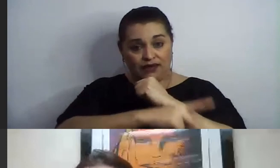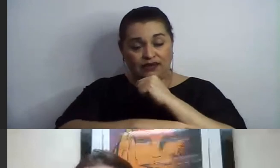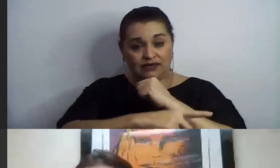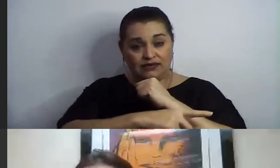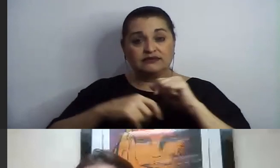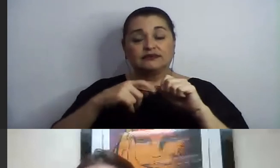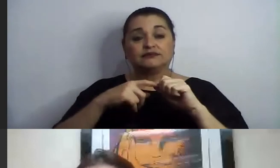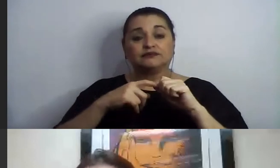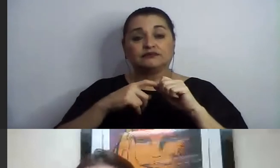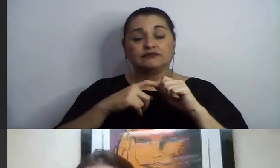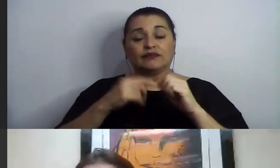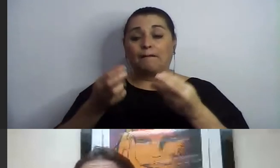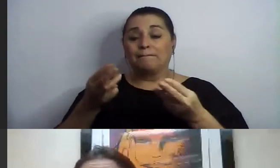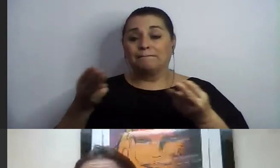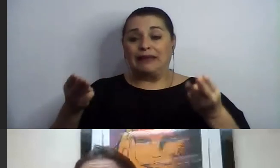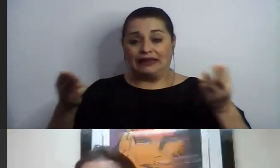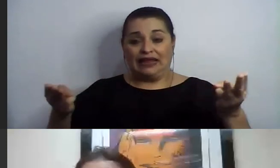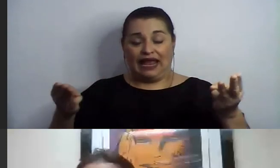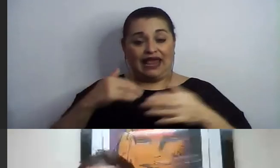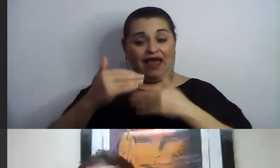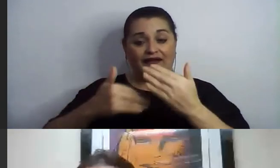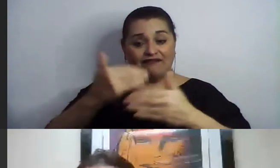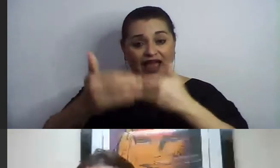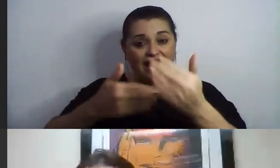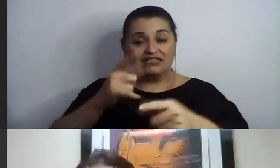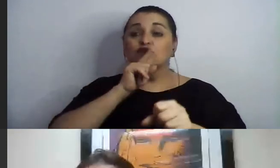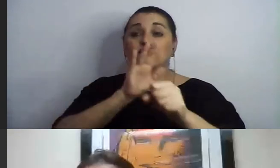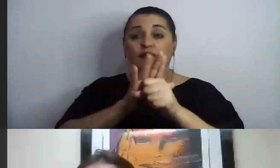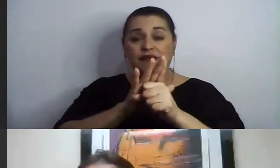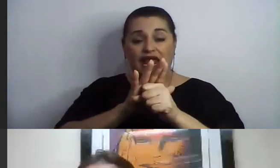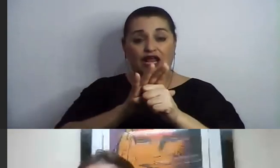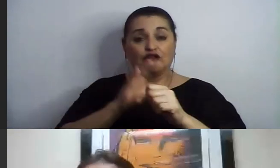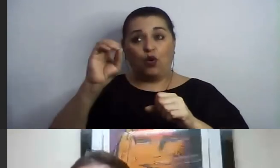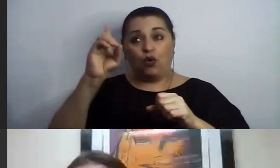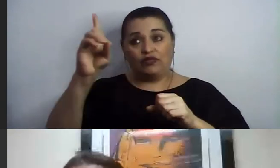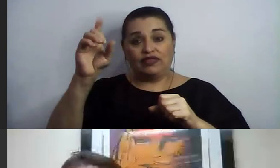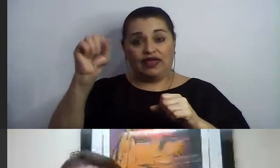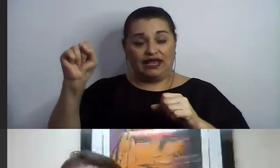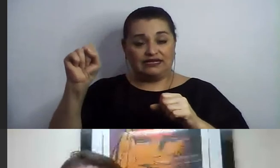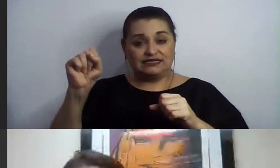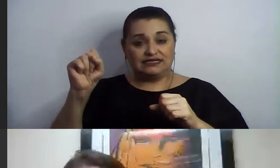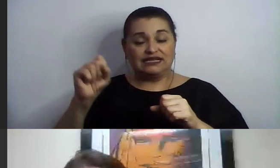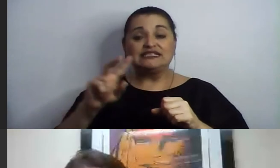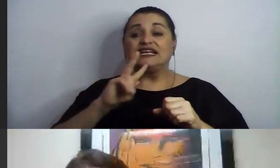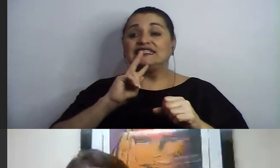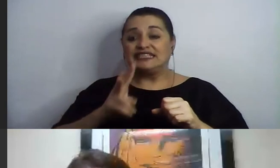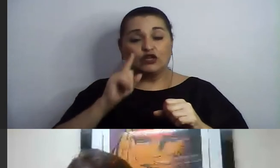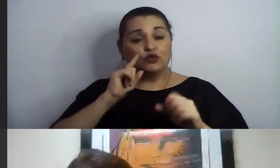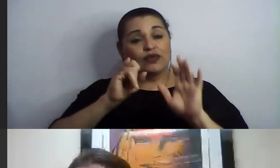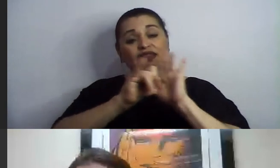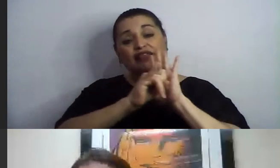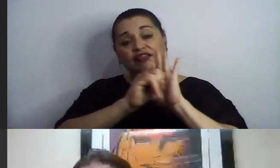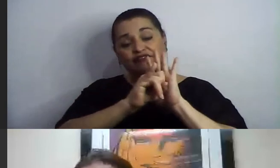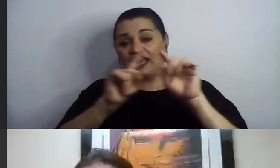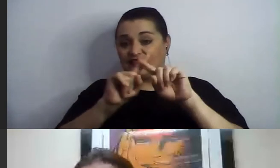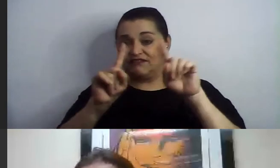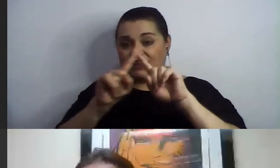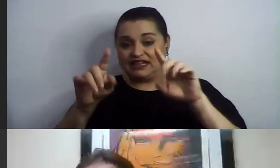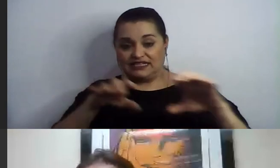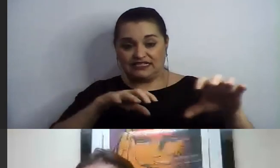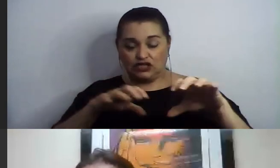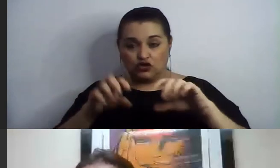materia de avances en el cumplimiento de los ODS si bien es cierto se identifica una serie de acciones